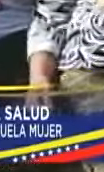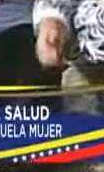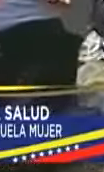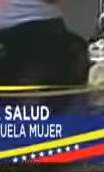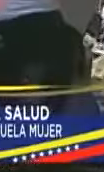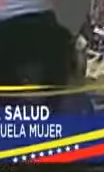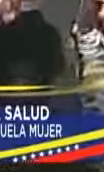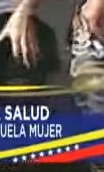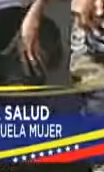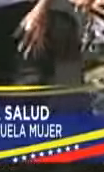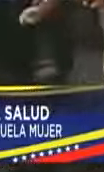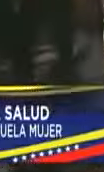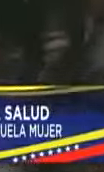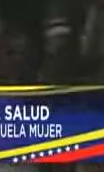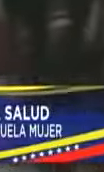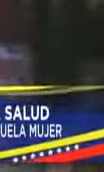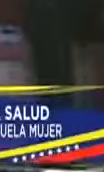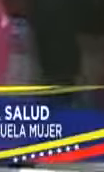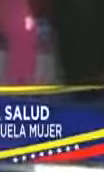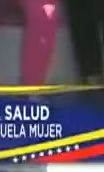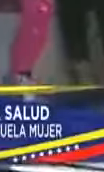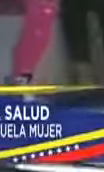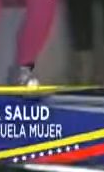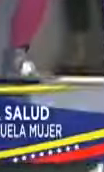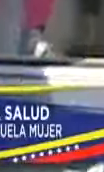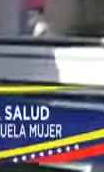Olole, lole, lolaira,